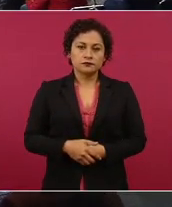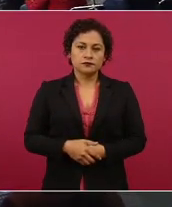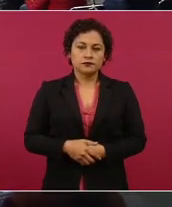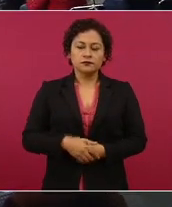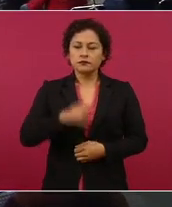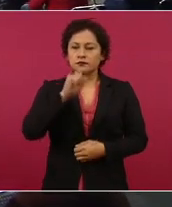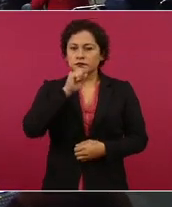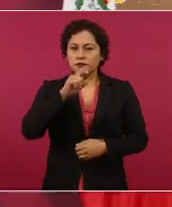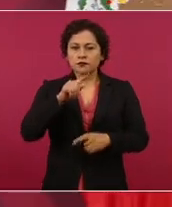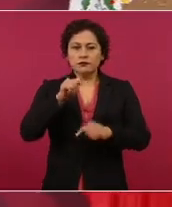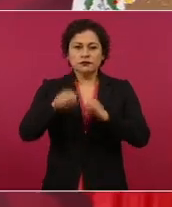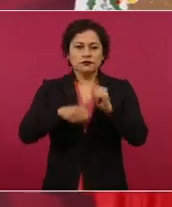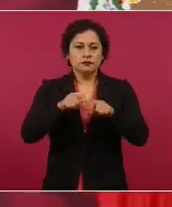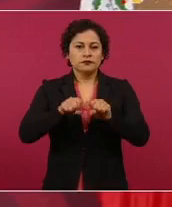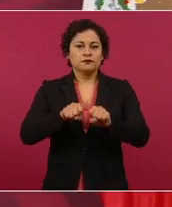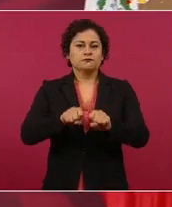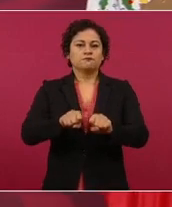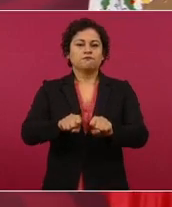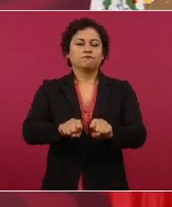departamentales o